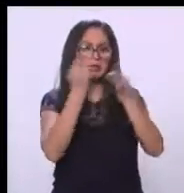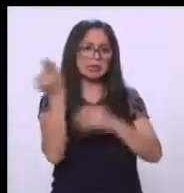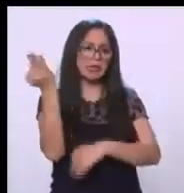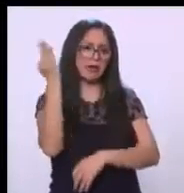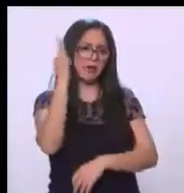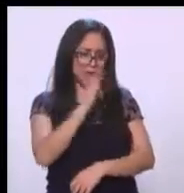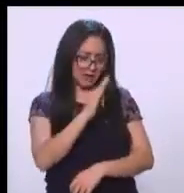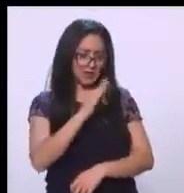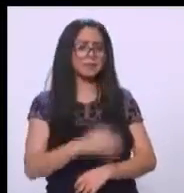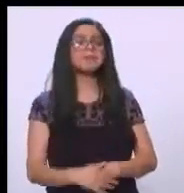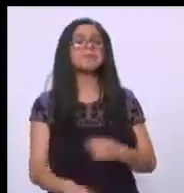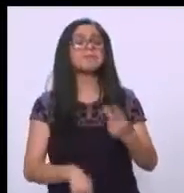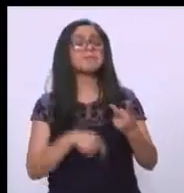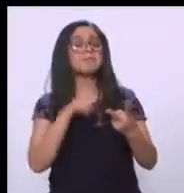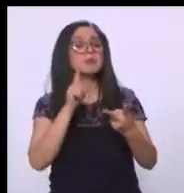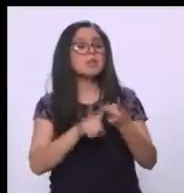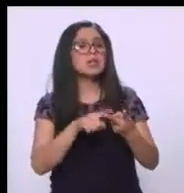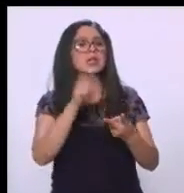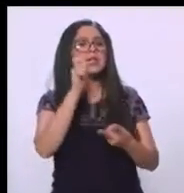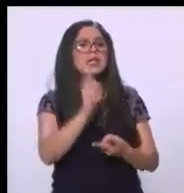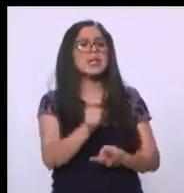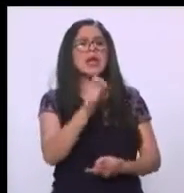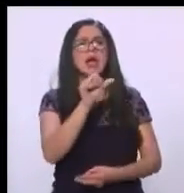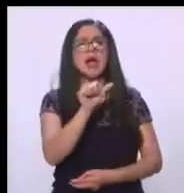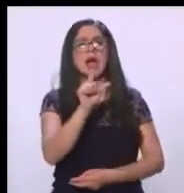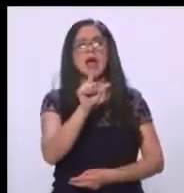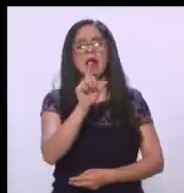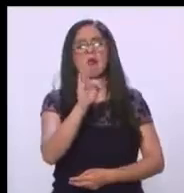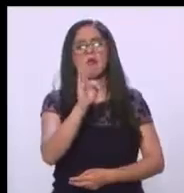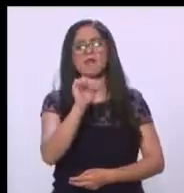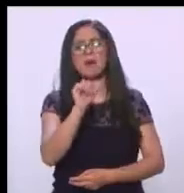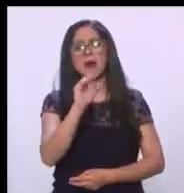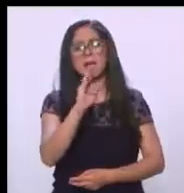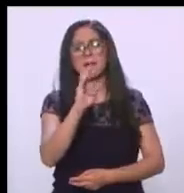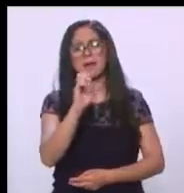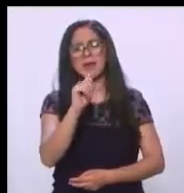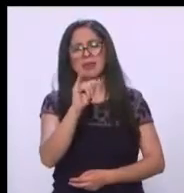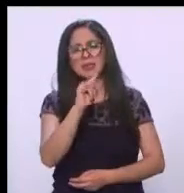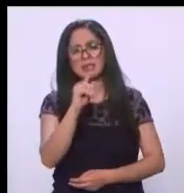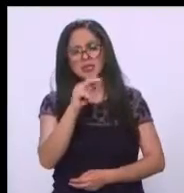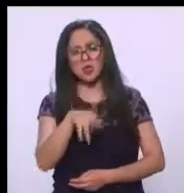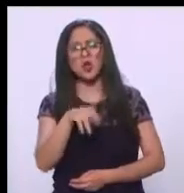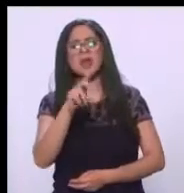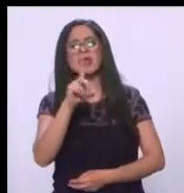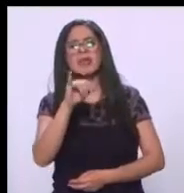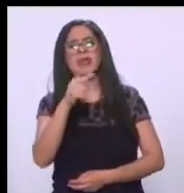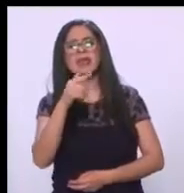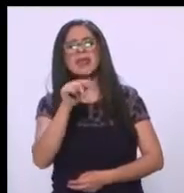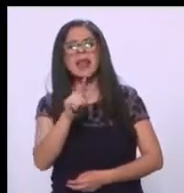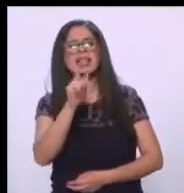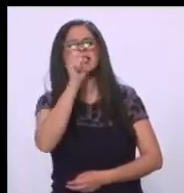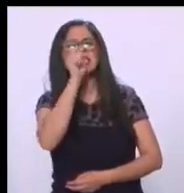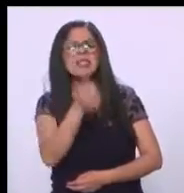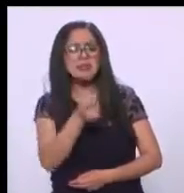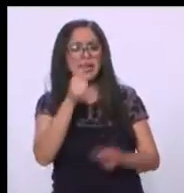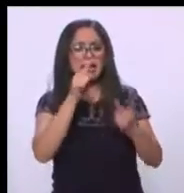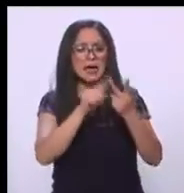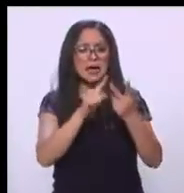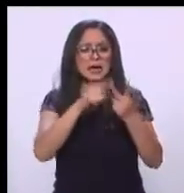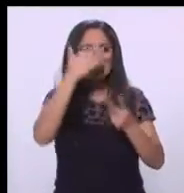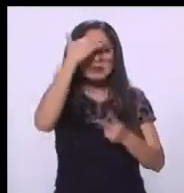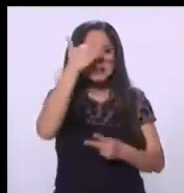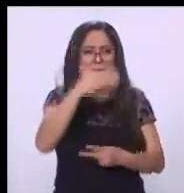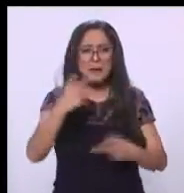de importante, la alfabetización digital, es decir, enseñar a la ciudadanía, a las audiencias, a distinguir entre